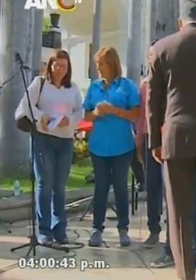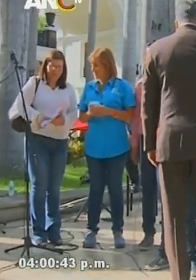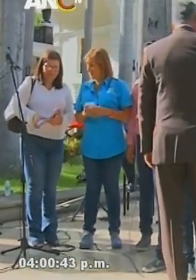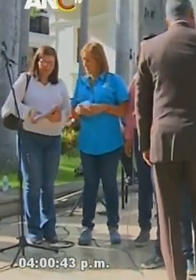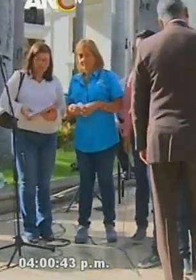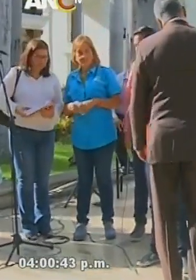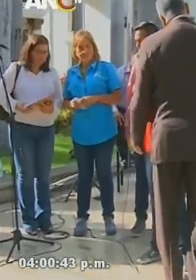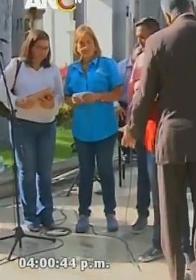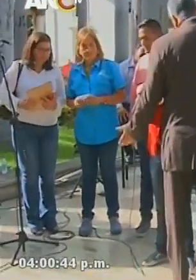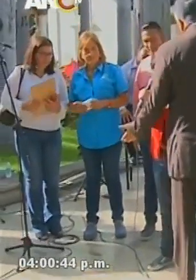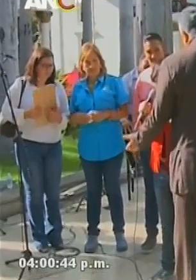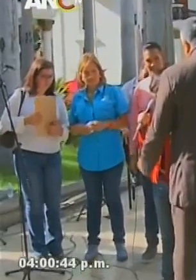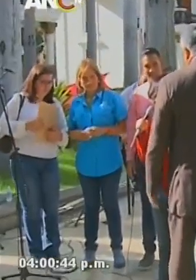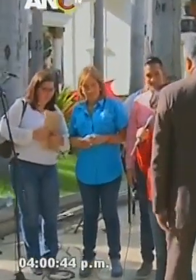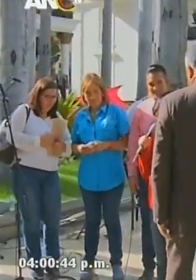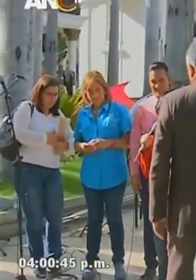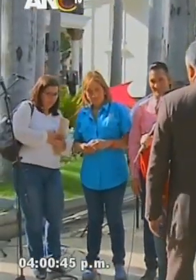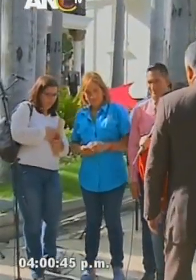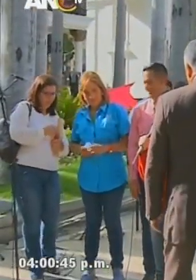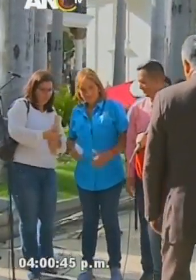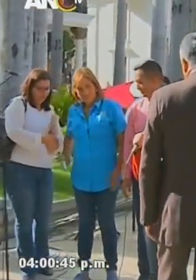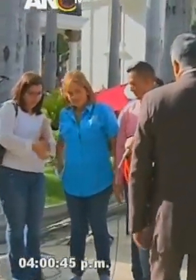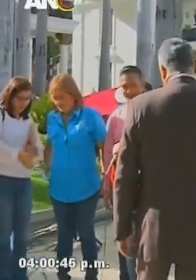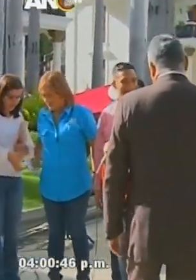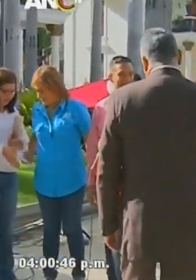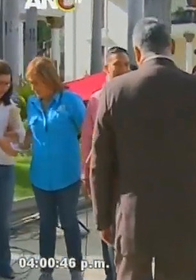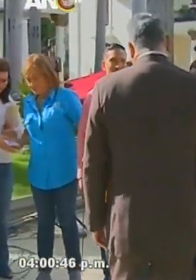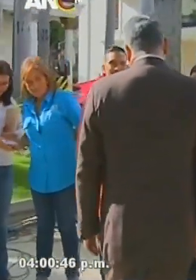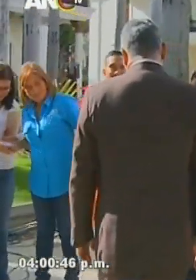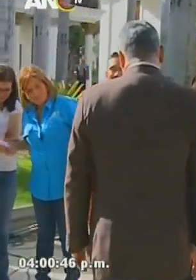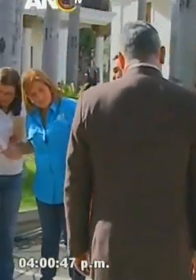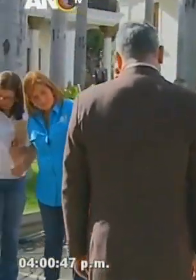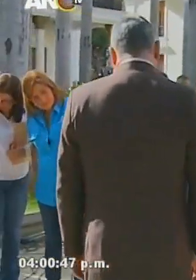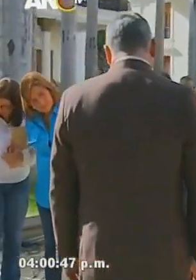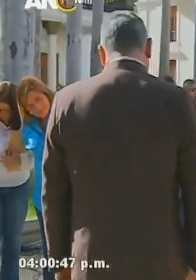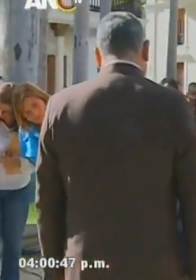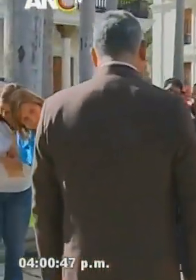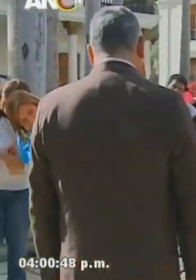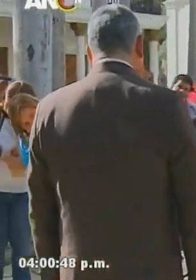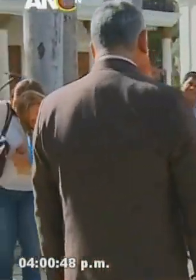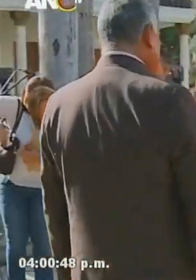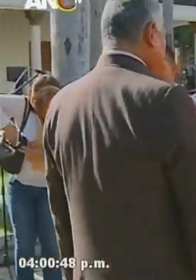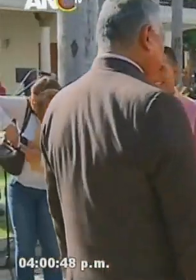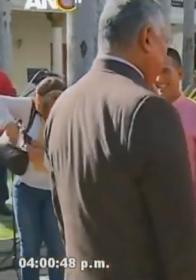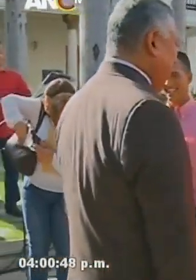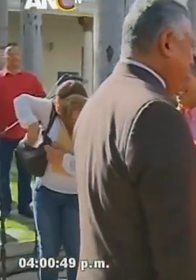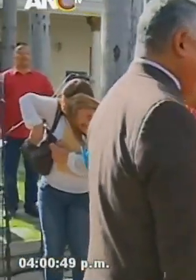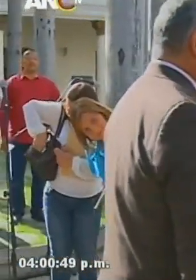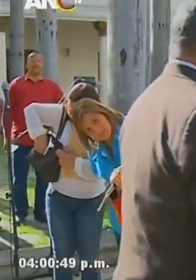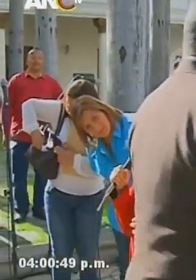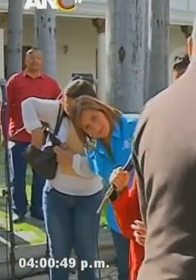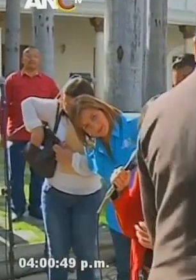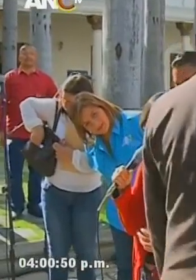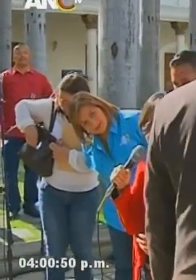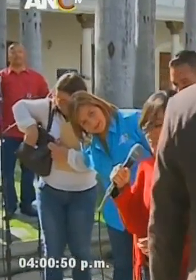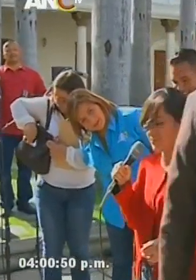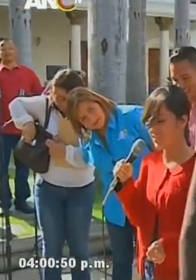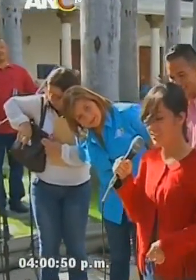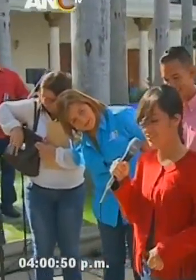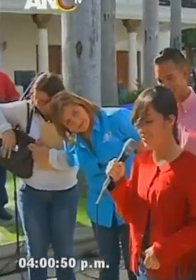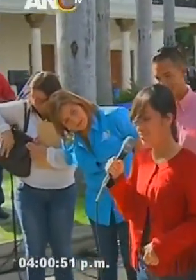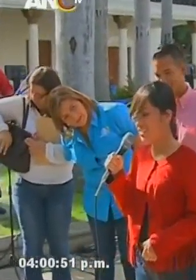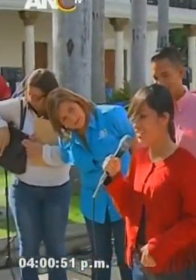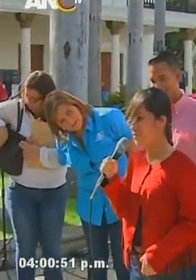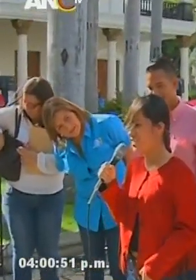merecido homenaje a nuestras personas, a nuestro pueblo con discapacidad, que son tan vital, tan importantes en el proceso de la Revolución Bolivariana, en